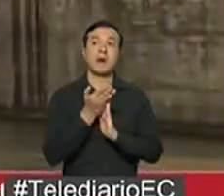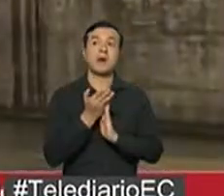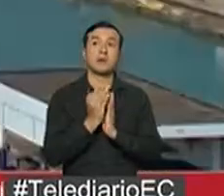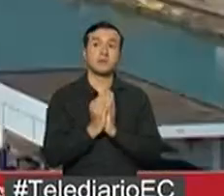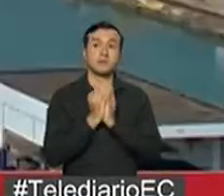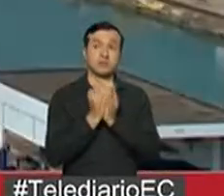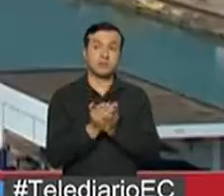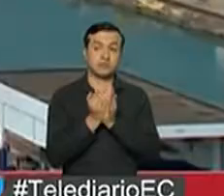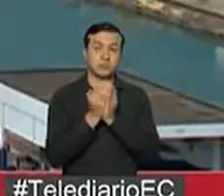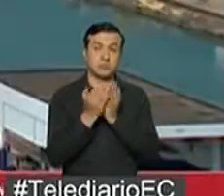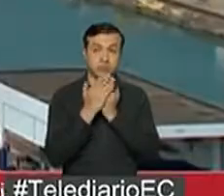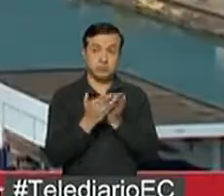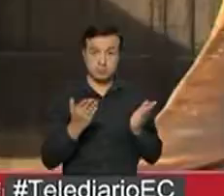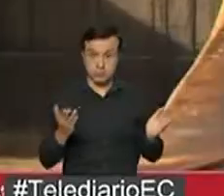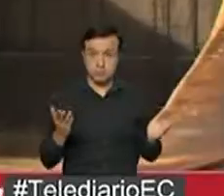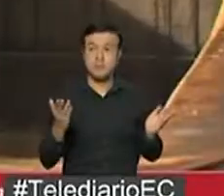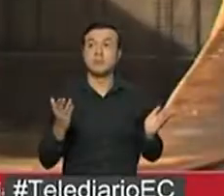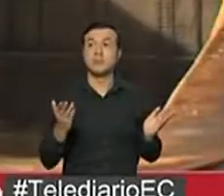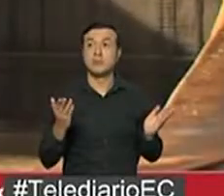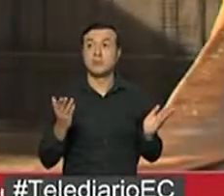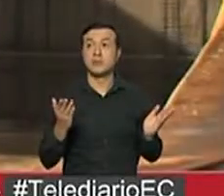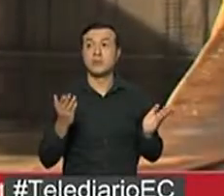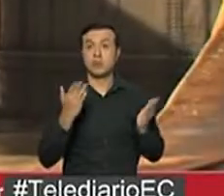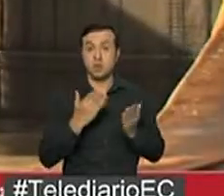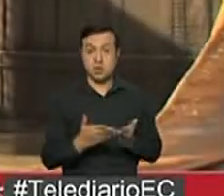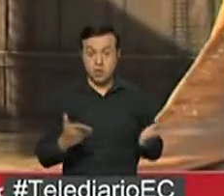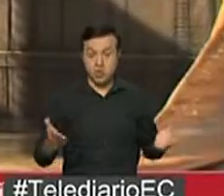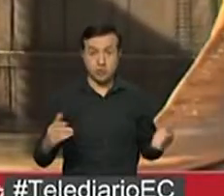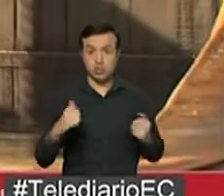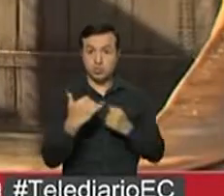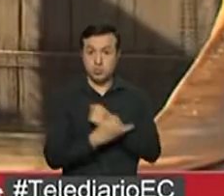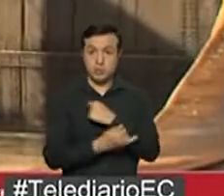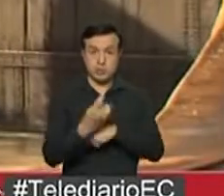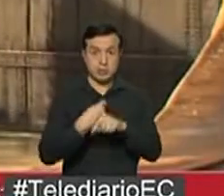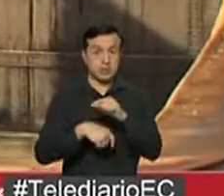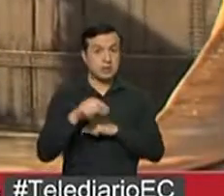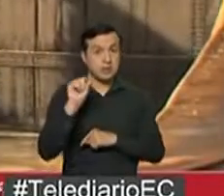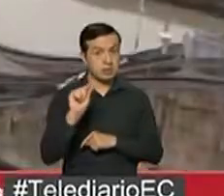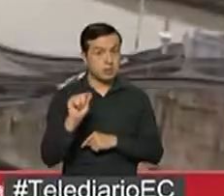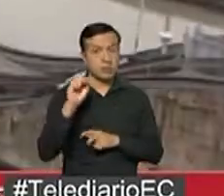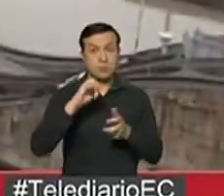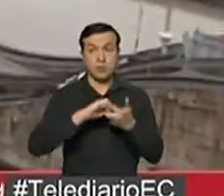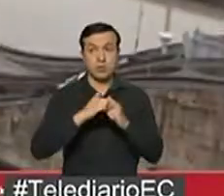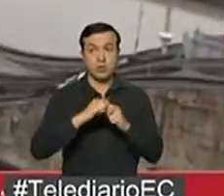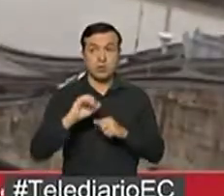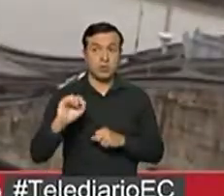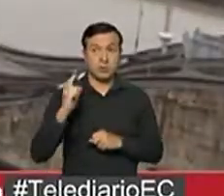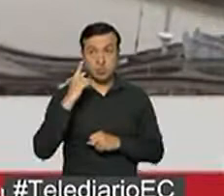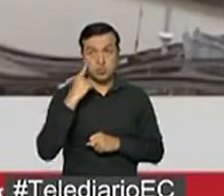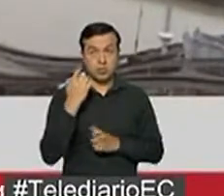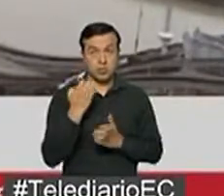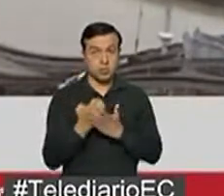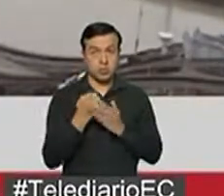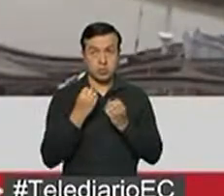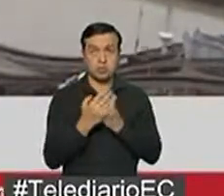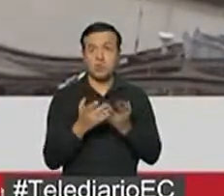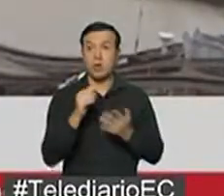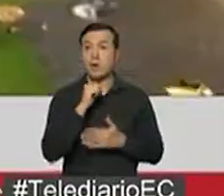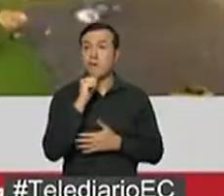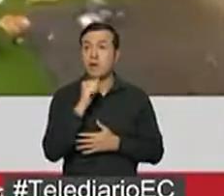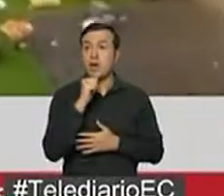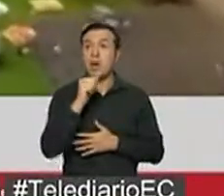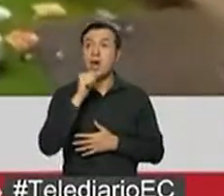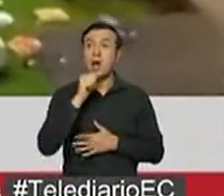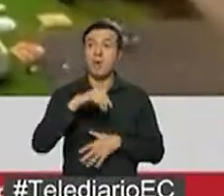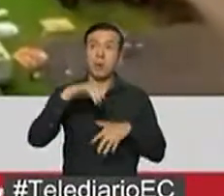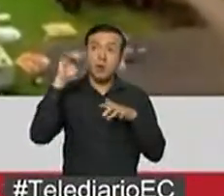navieras y que encarecerían los productos exportables pero el problema no es sólo económico la falta de lluvia